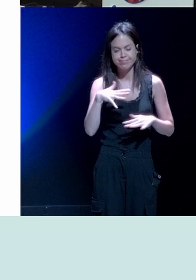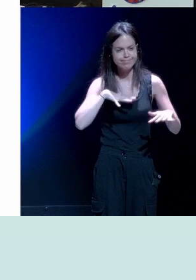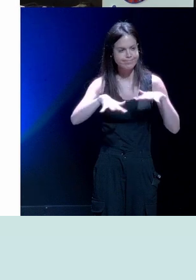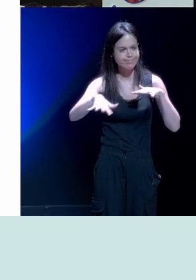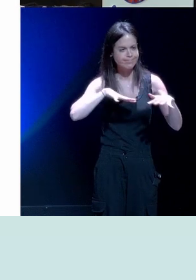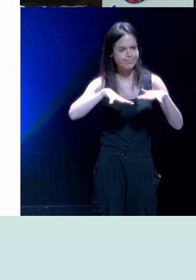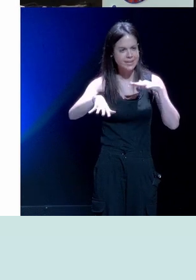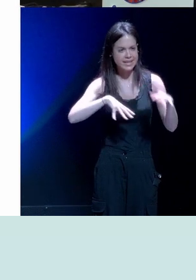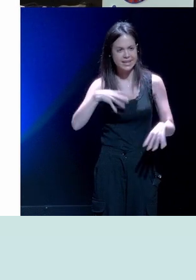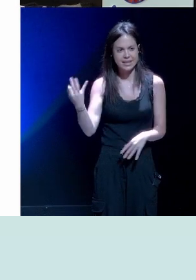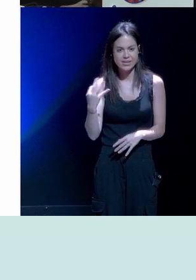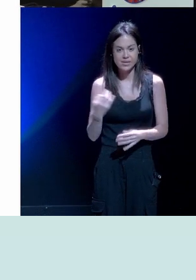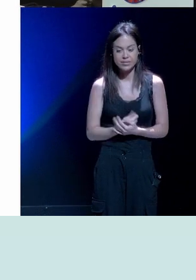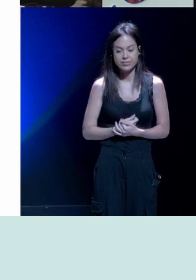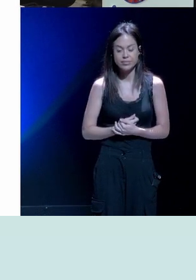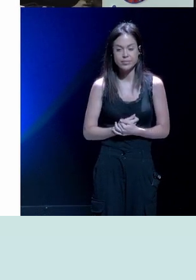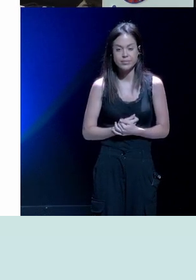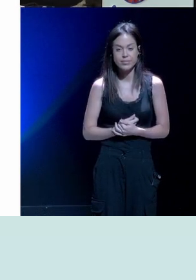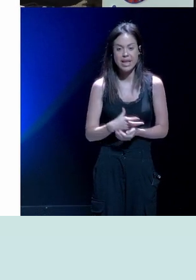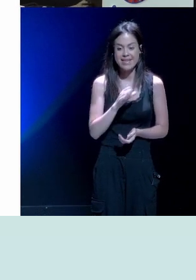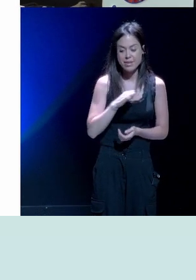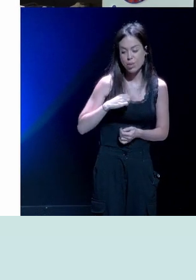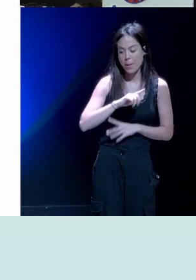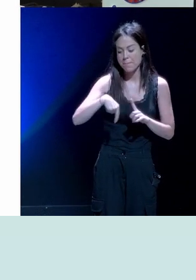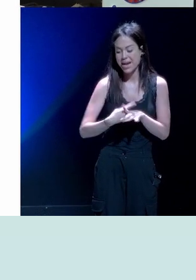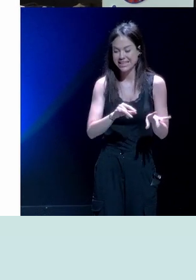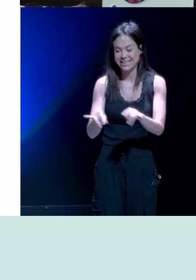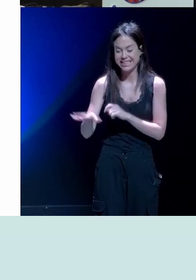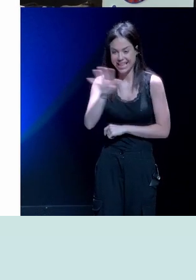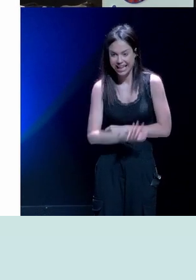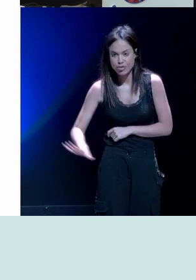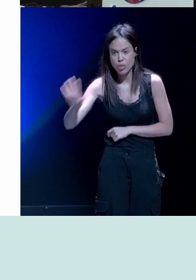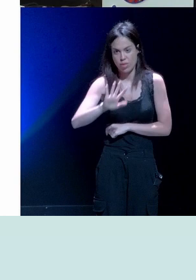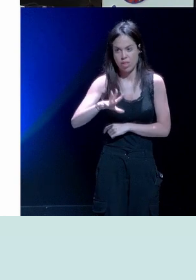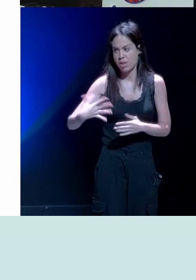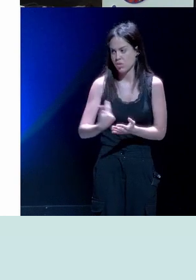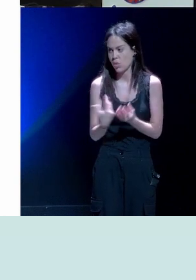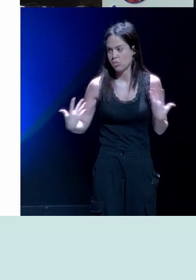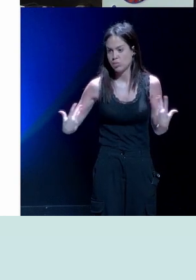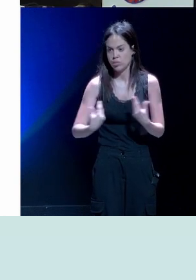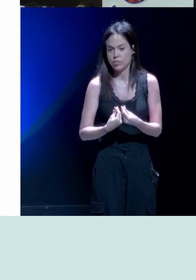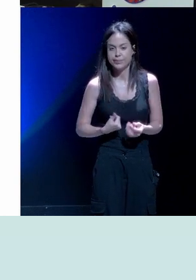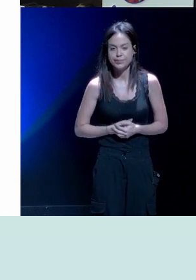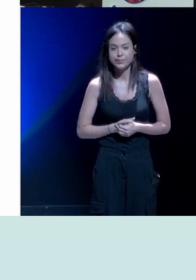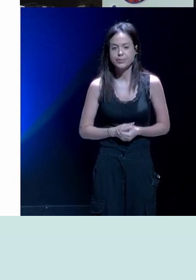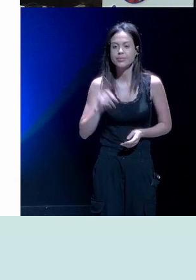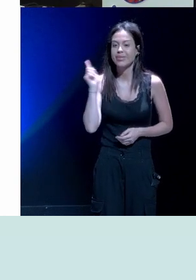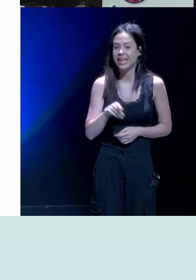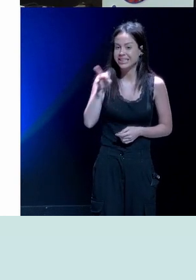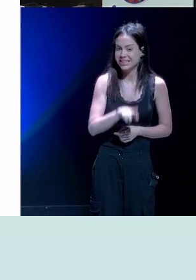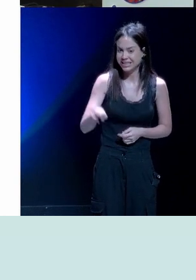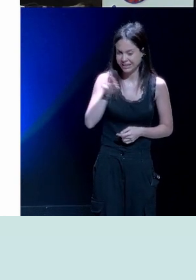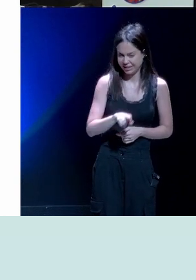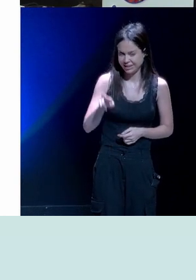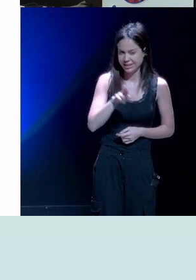acción individual con la acción territorial, ambas cosas. Y quizás voy a insistir también entonces en